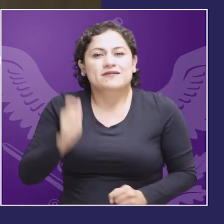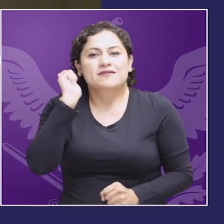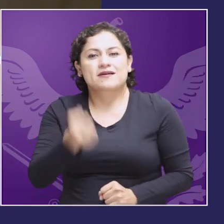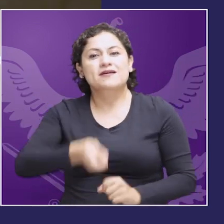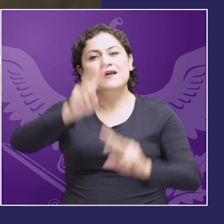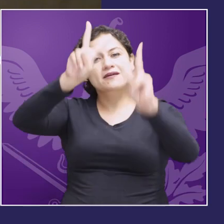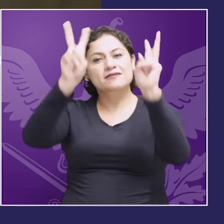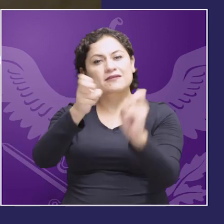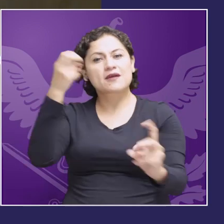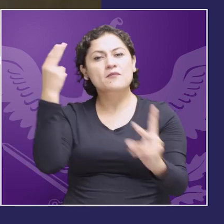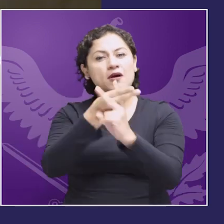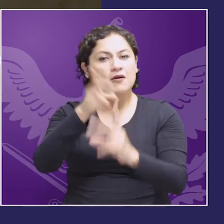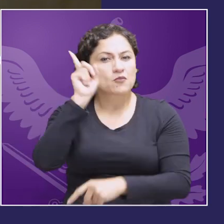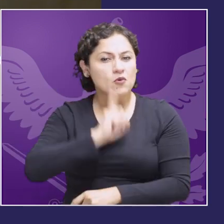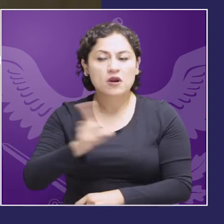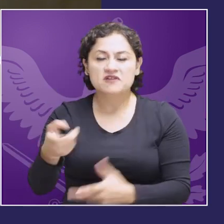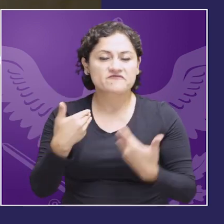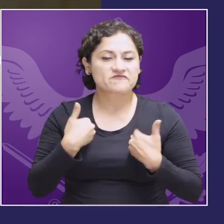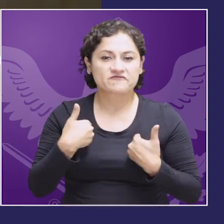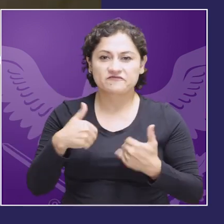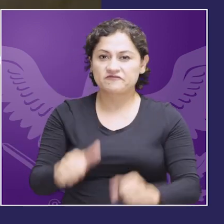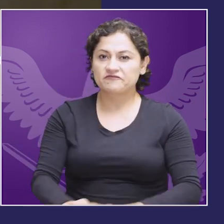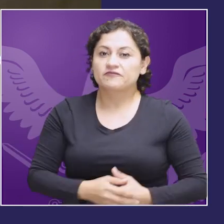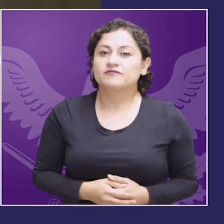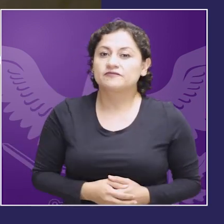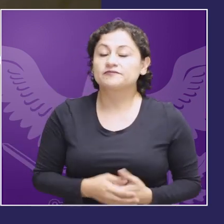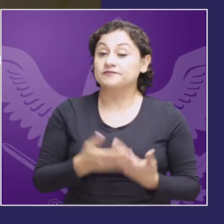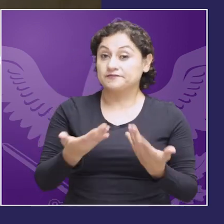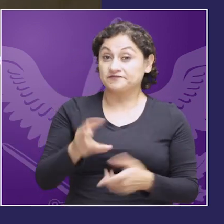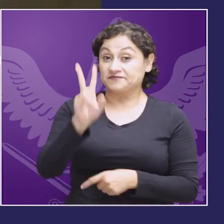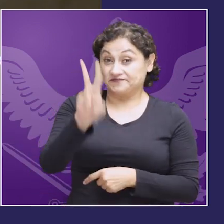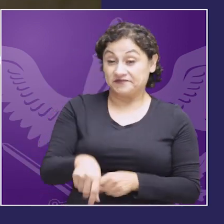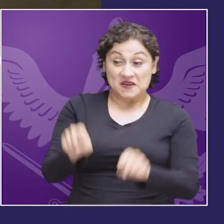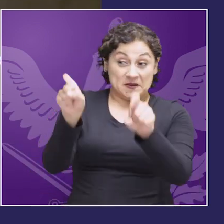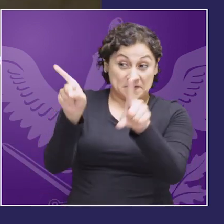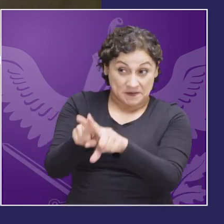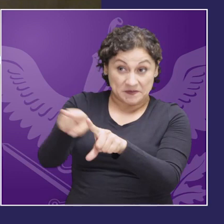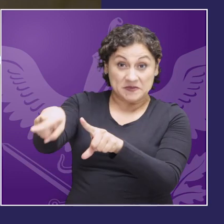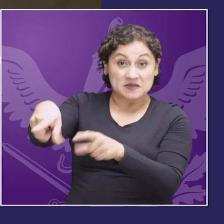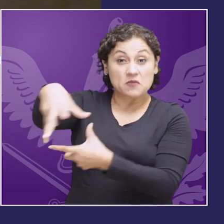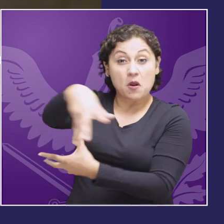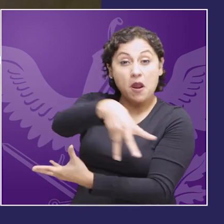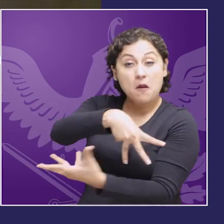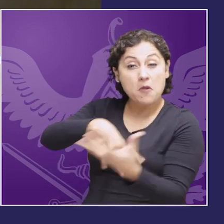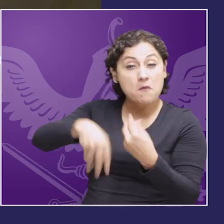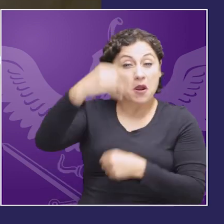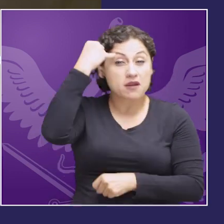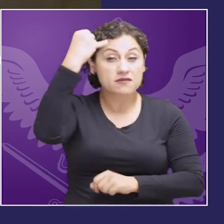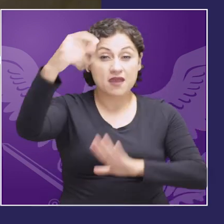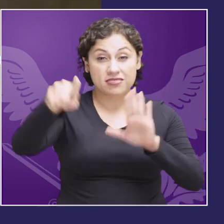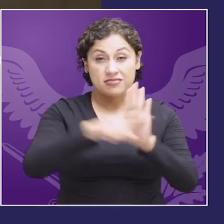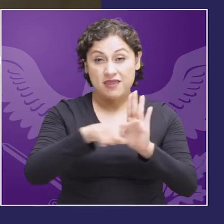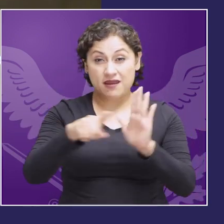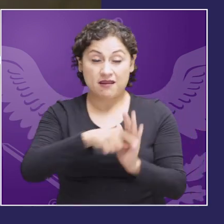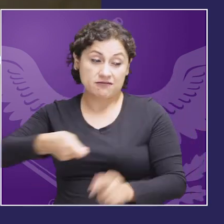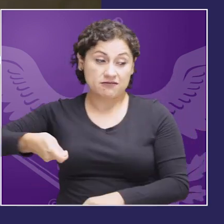que tanto matan a hombres como a mujeres. No existe esta comprensión de la distinción y de las condiciones particulares en las que se